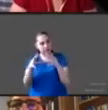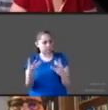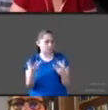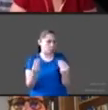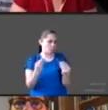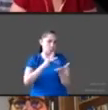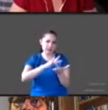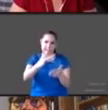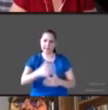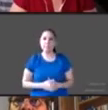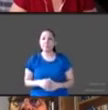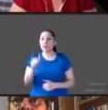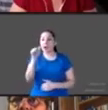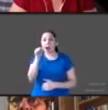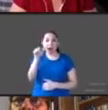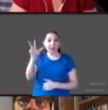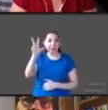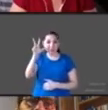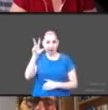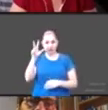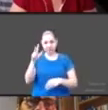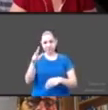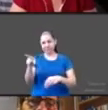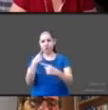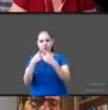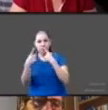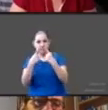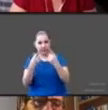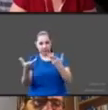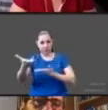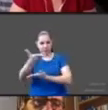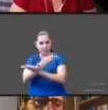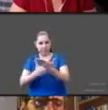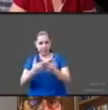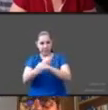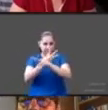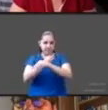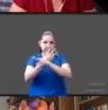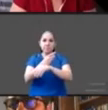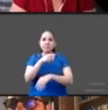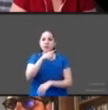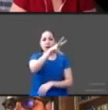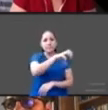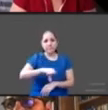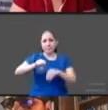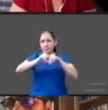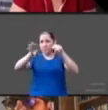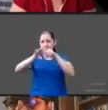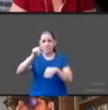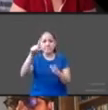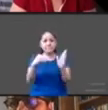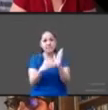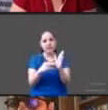reposteó ya casi 1,000 veces, y claro que tener uno en mil espacios de